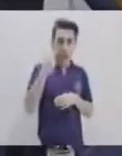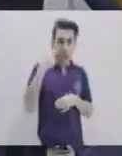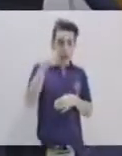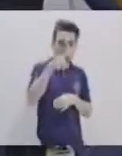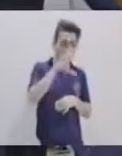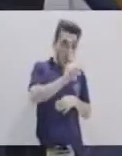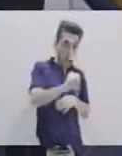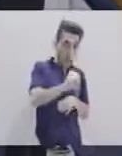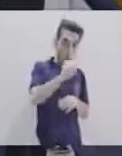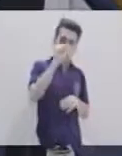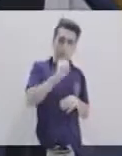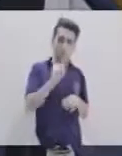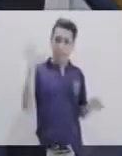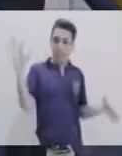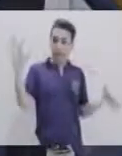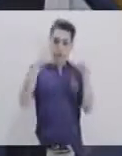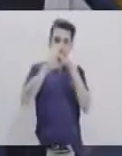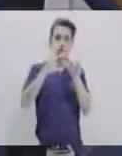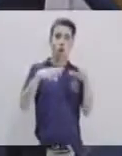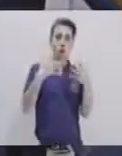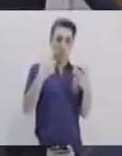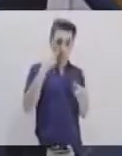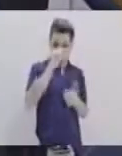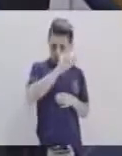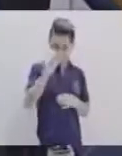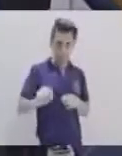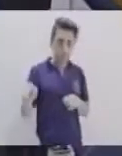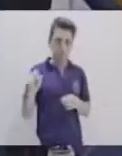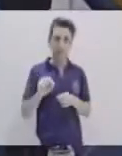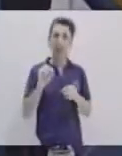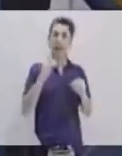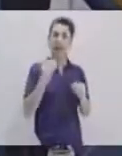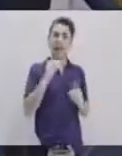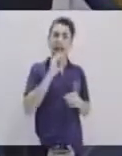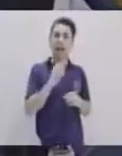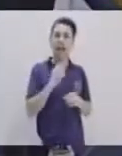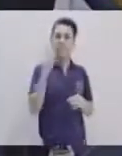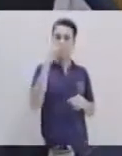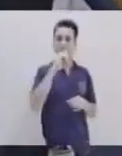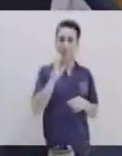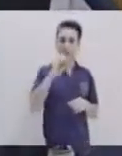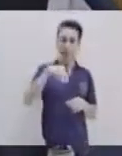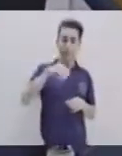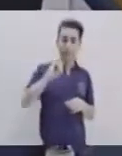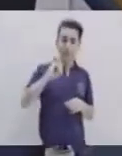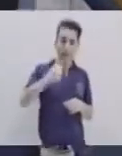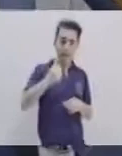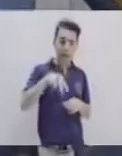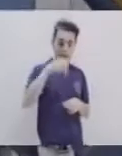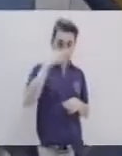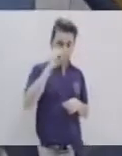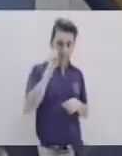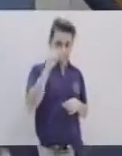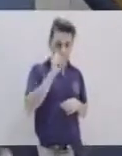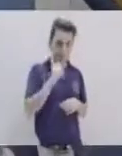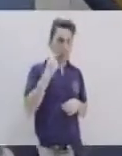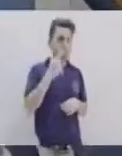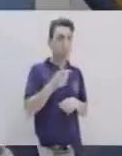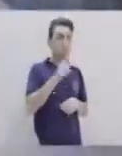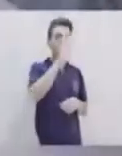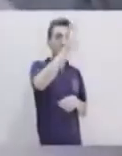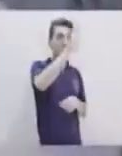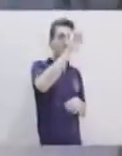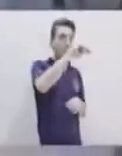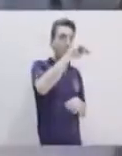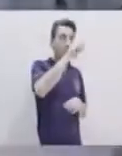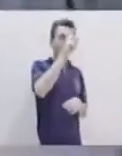encuentran ustedes antes a ese término semejante. ¿Quién será semejante a 5m? 5m, tenemos una